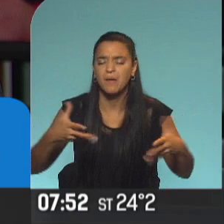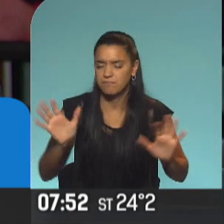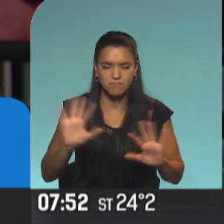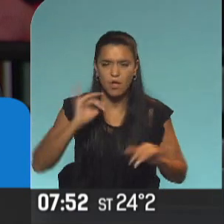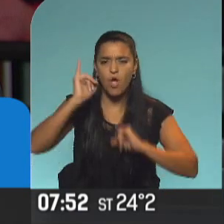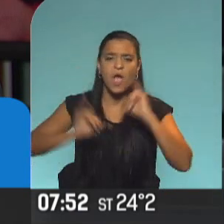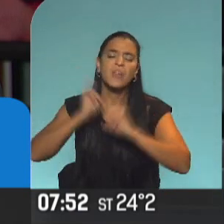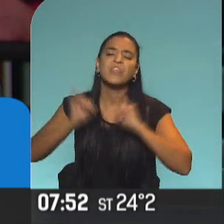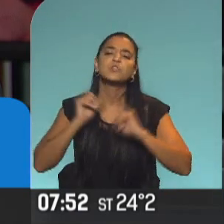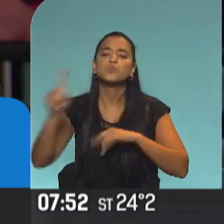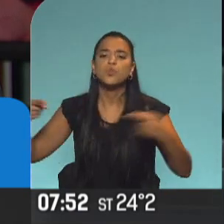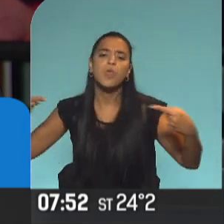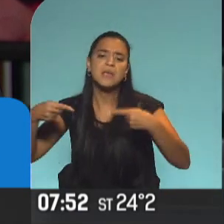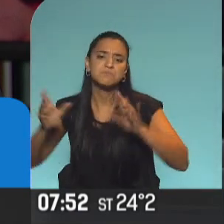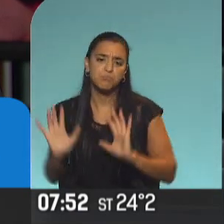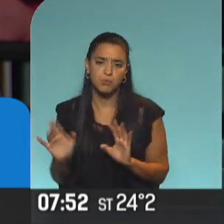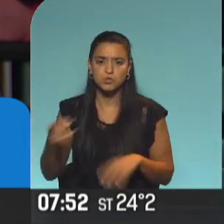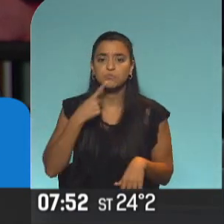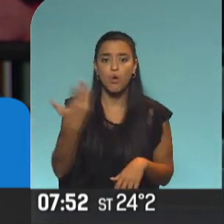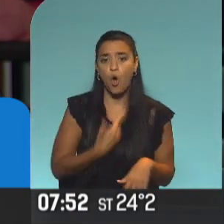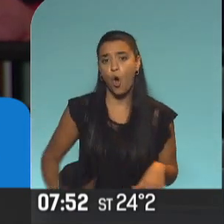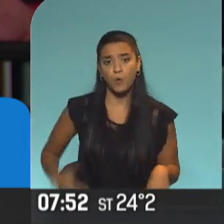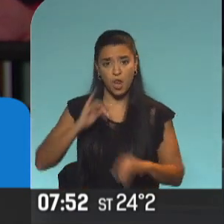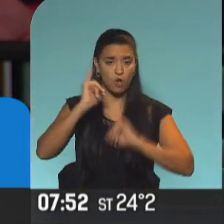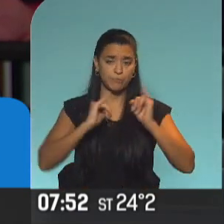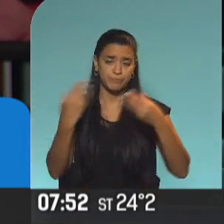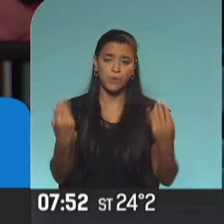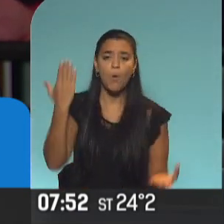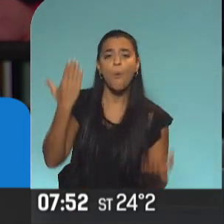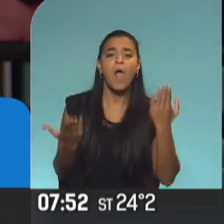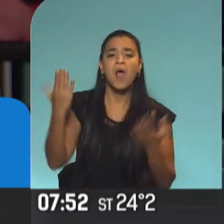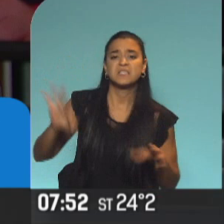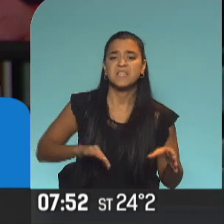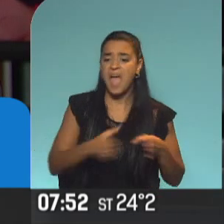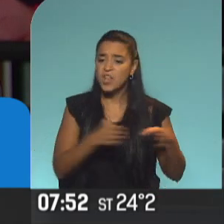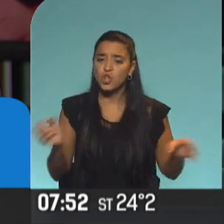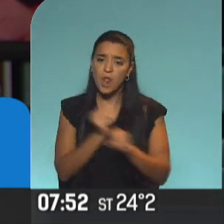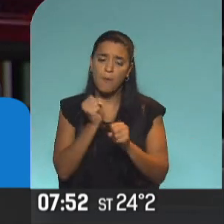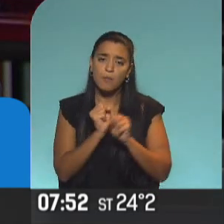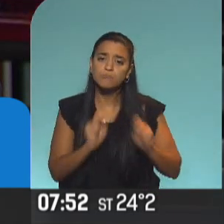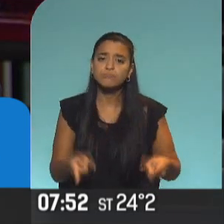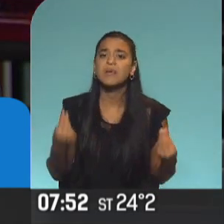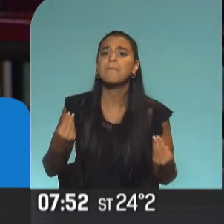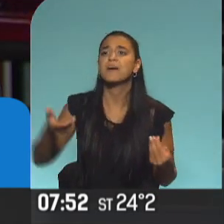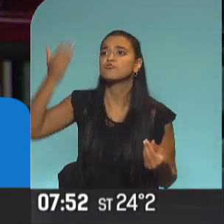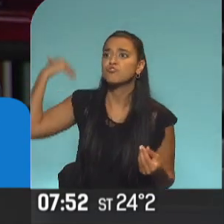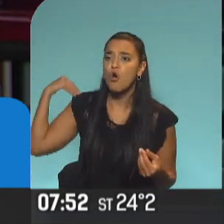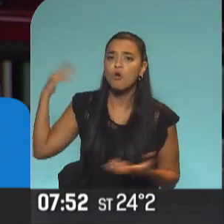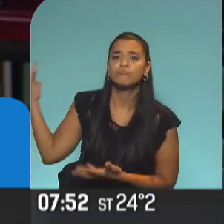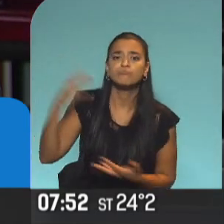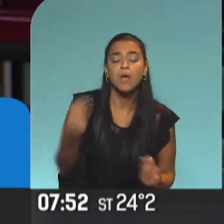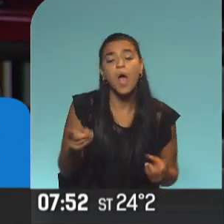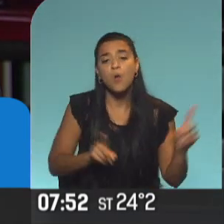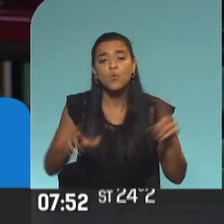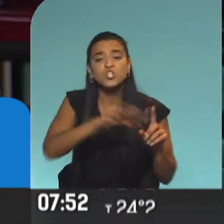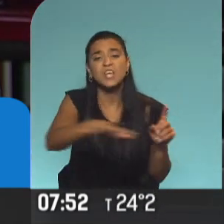discurso opositor para demeritarlo. Lo que hizo el gobierno fue poner en forma un balance de gestión de lo realizado y de lo recibido, y eso molesta a